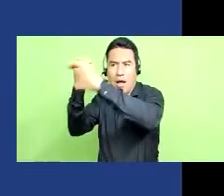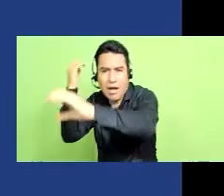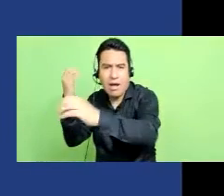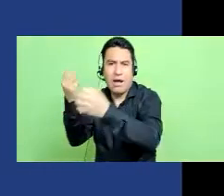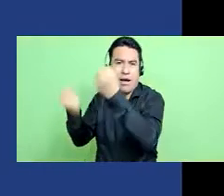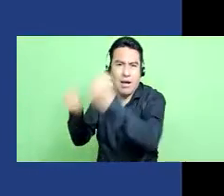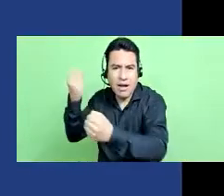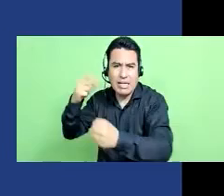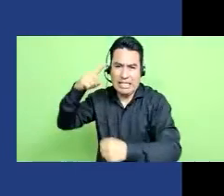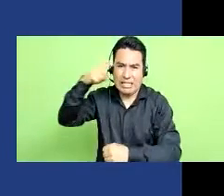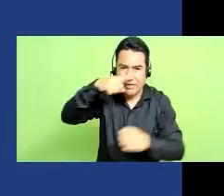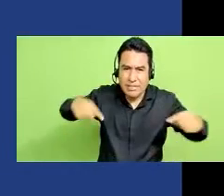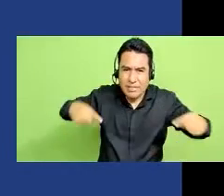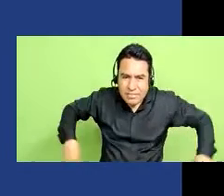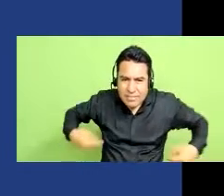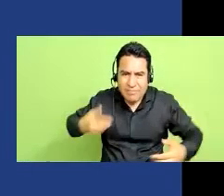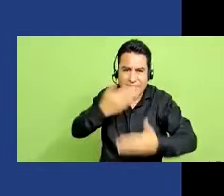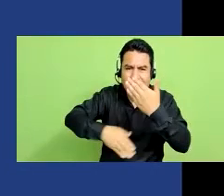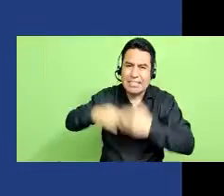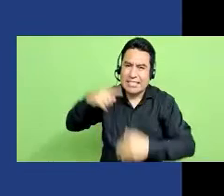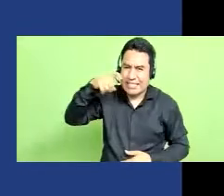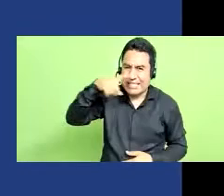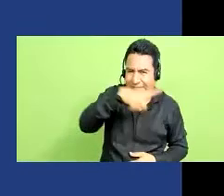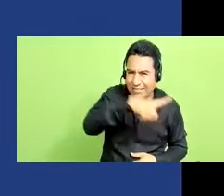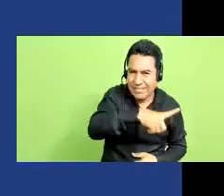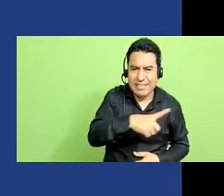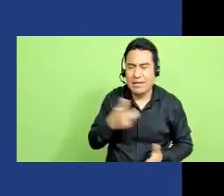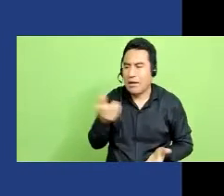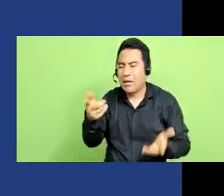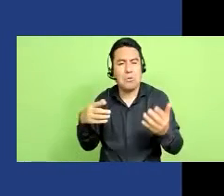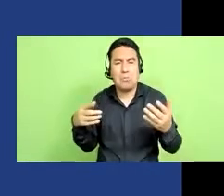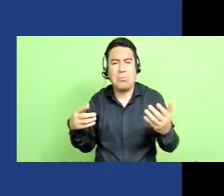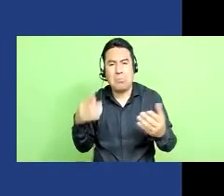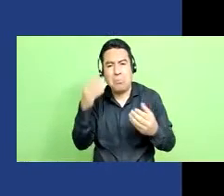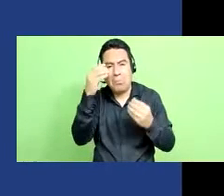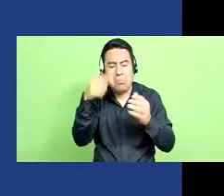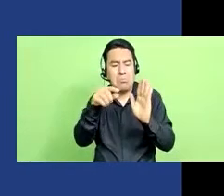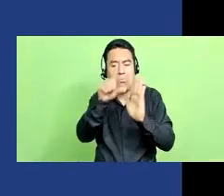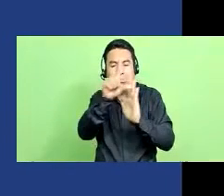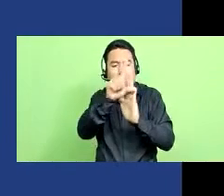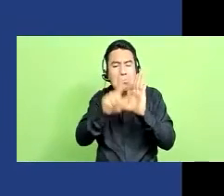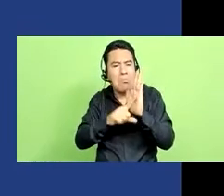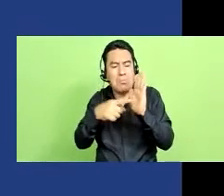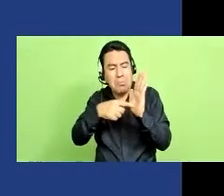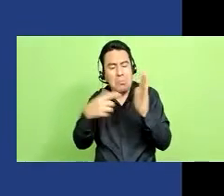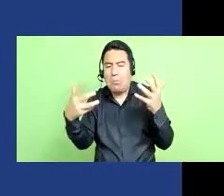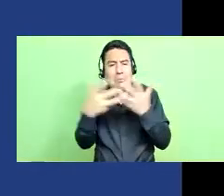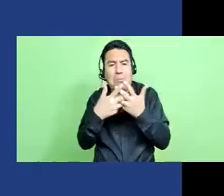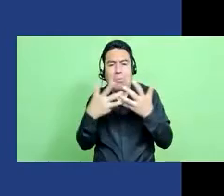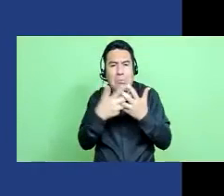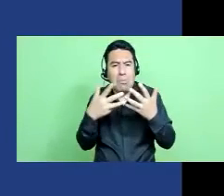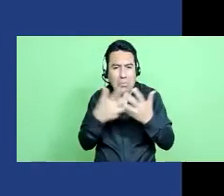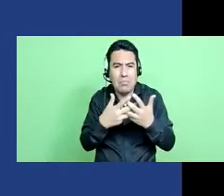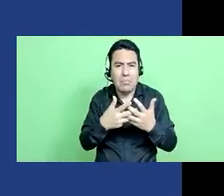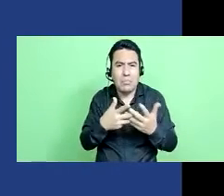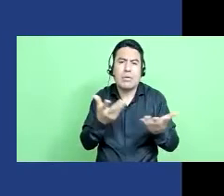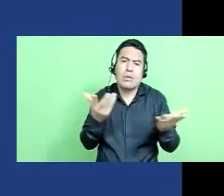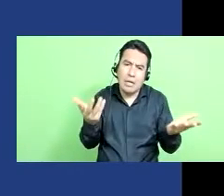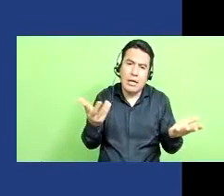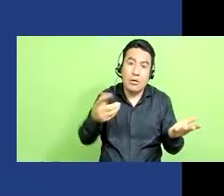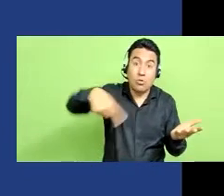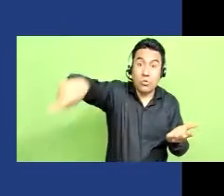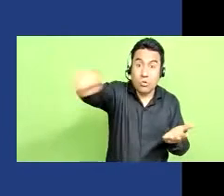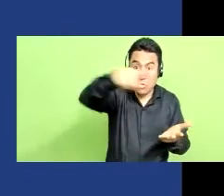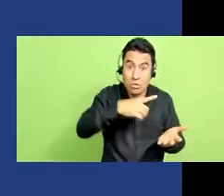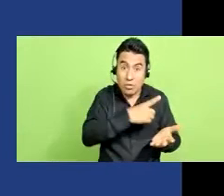cruces peatonales hemos visto que no cumple con la pendiente entonces de todas maneras son parte de las funciones de la dirección